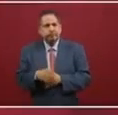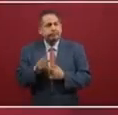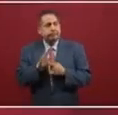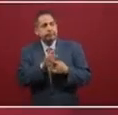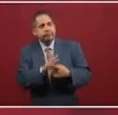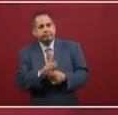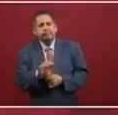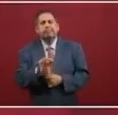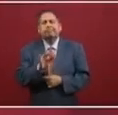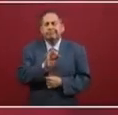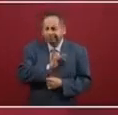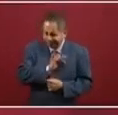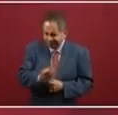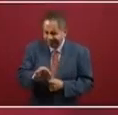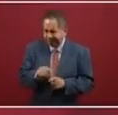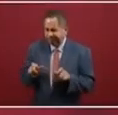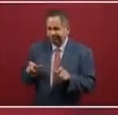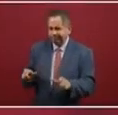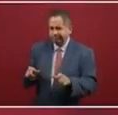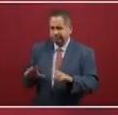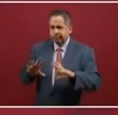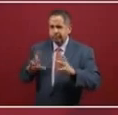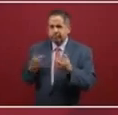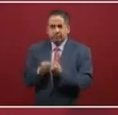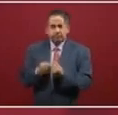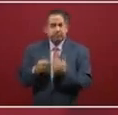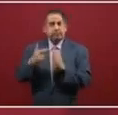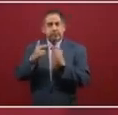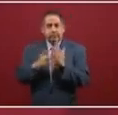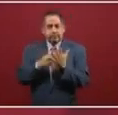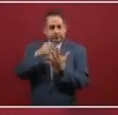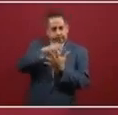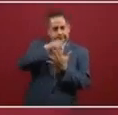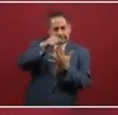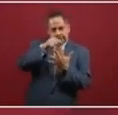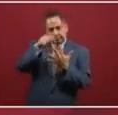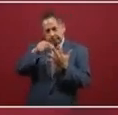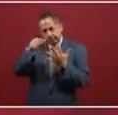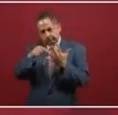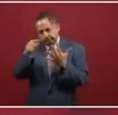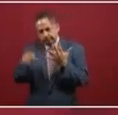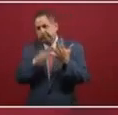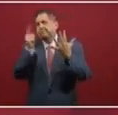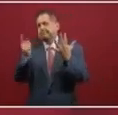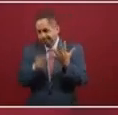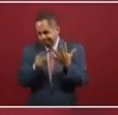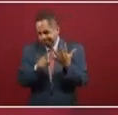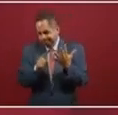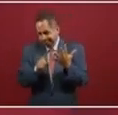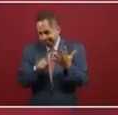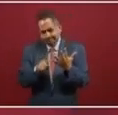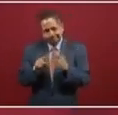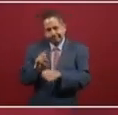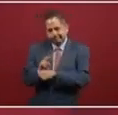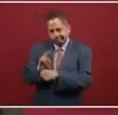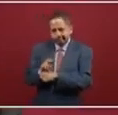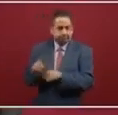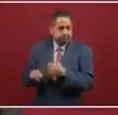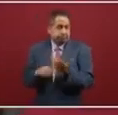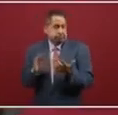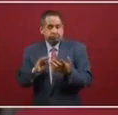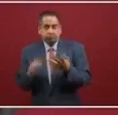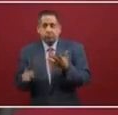posible regular el flujo con un conjunto de medidas. Una de ellas es la que acabo de decir respecto al sur. Otra medida